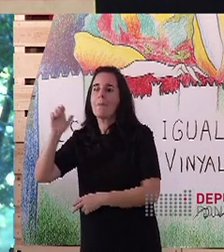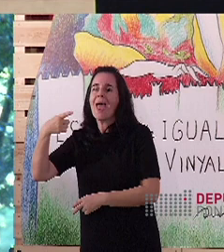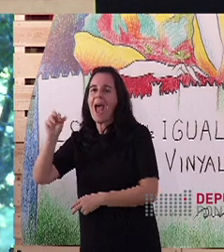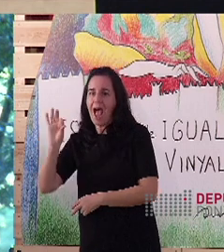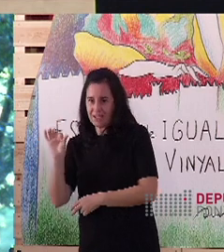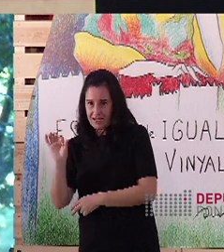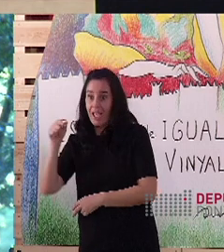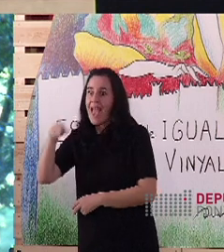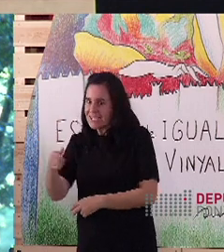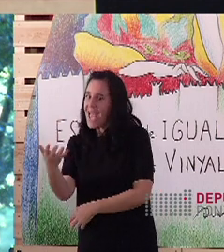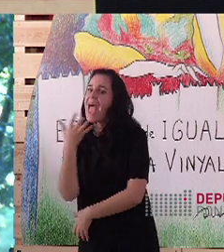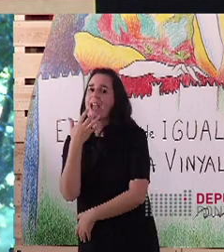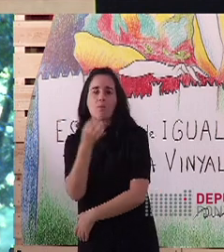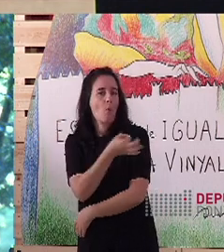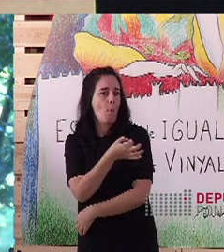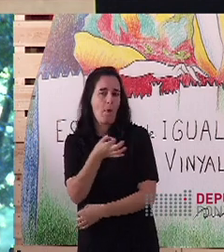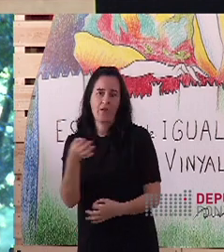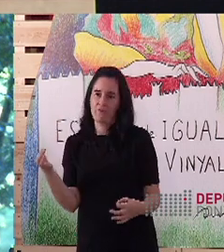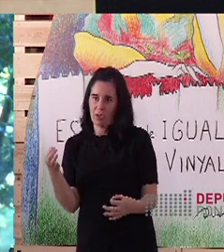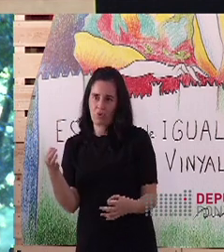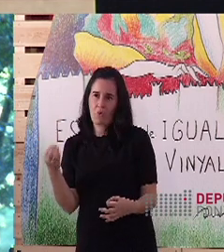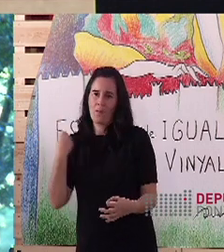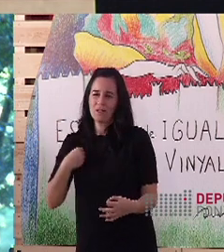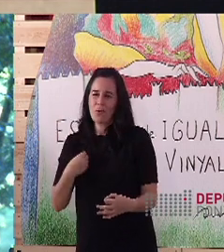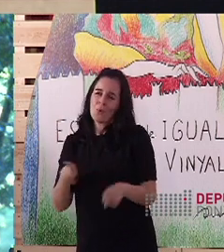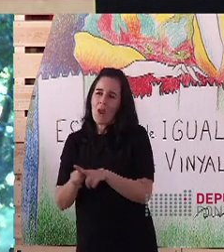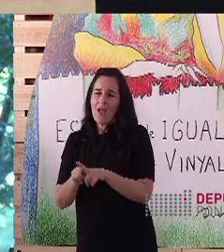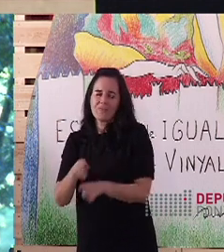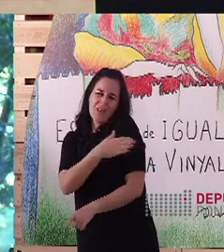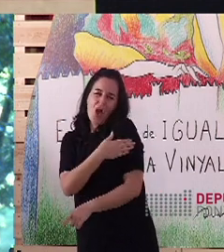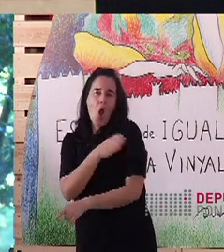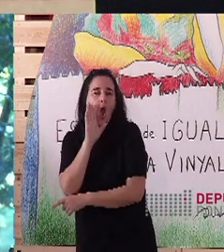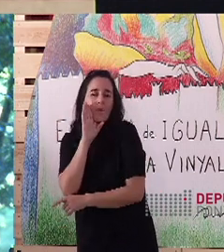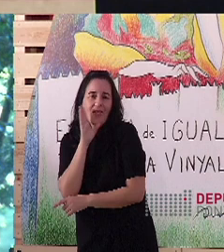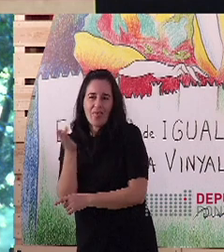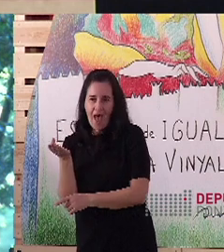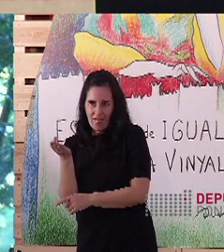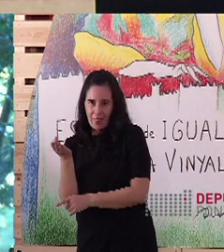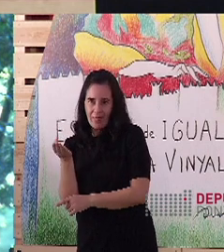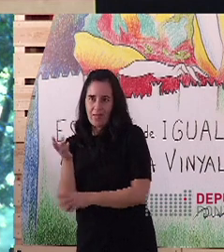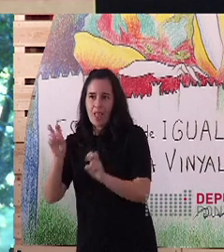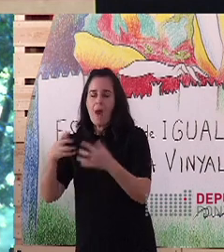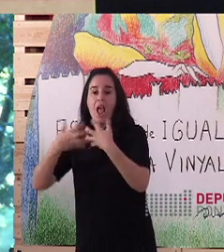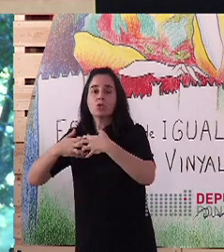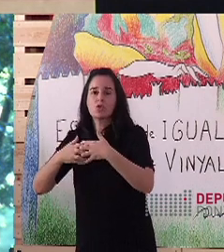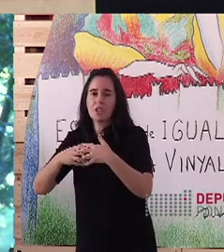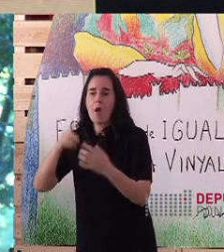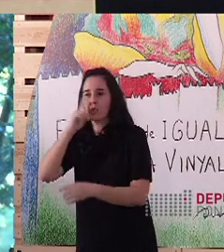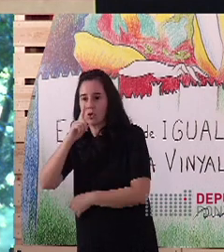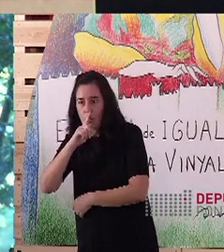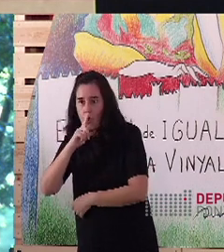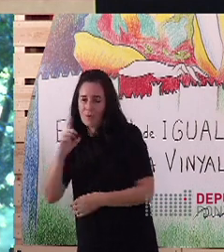es el ejemplo perfecto de esta complicidad de la industria de la prostitución con las